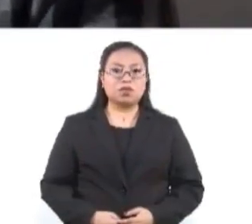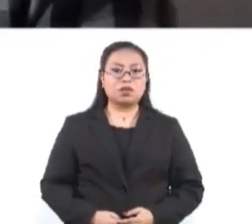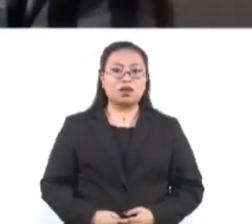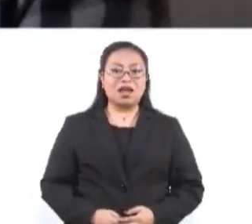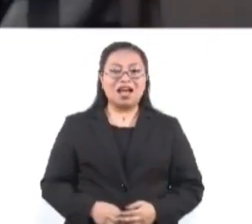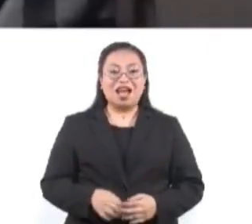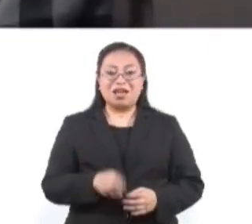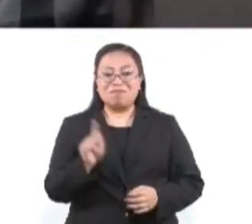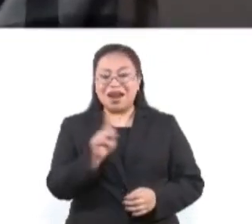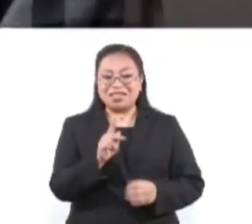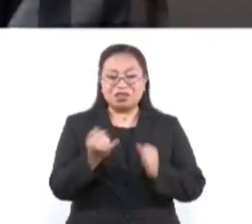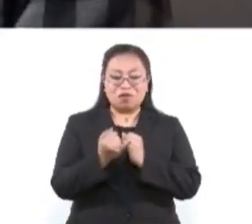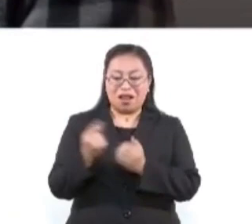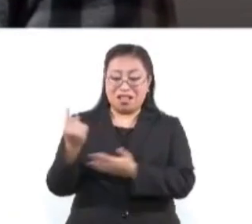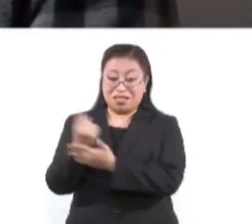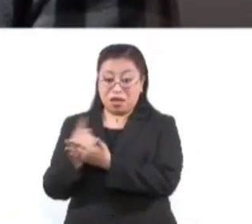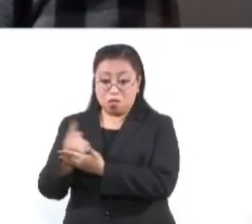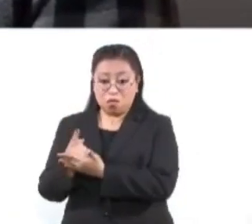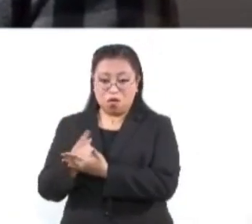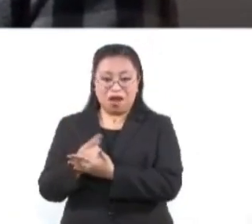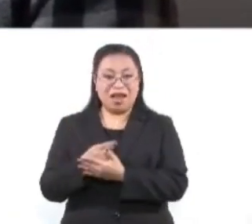como eran sus caricaturas.